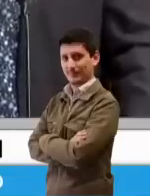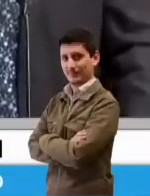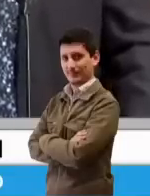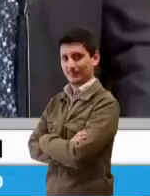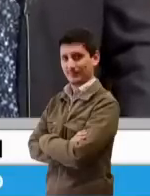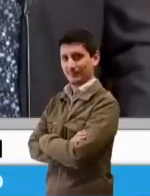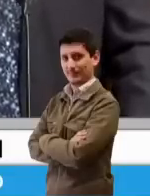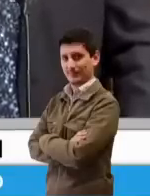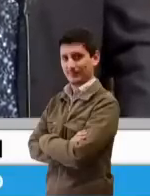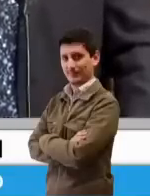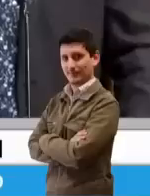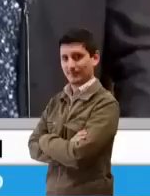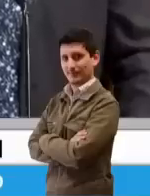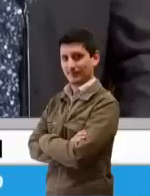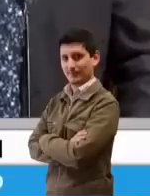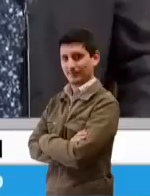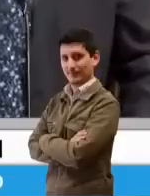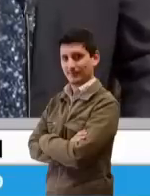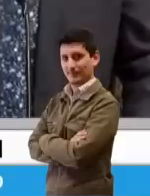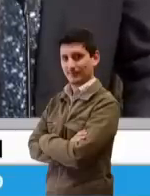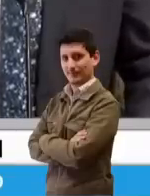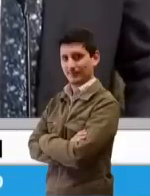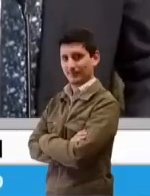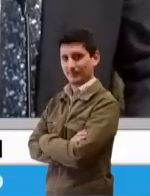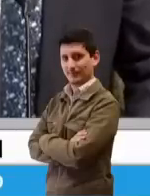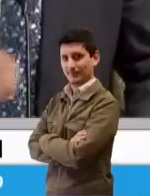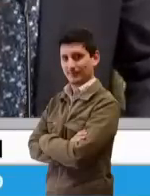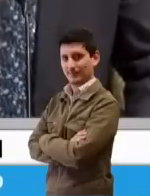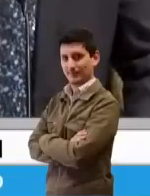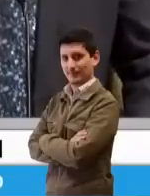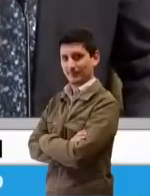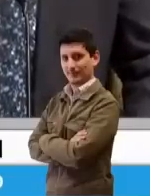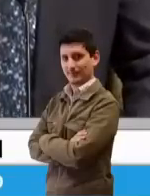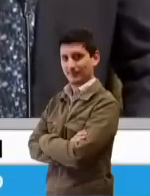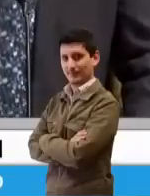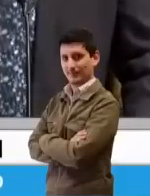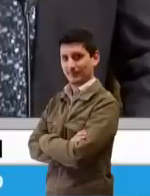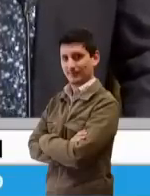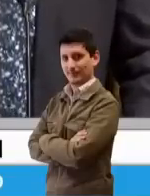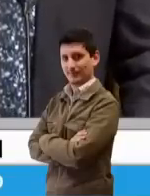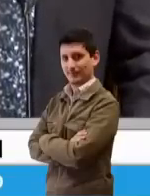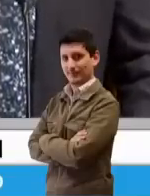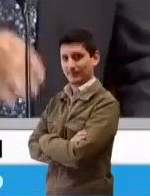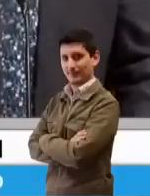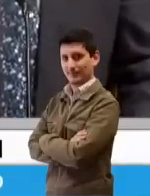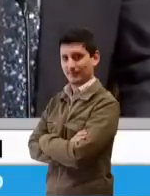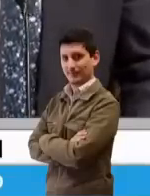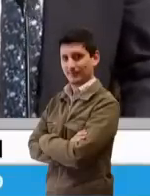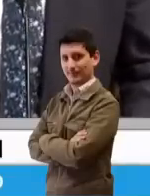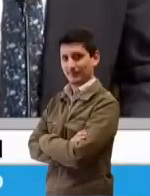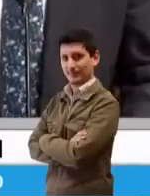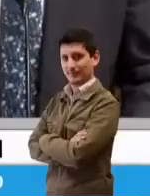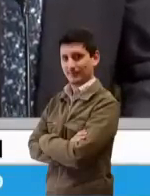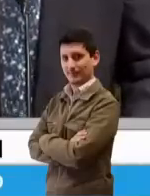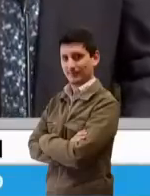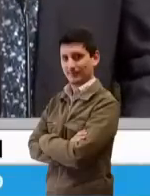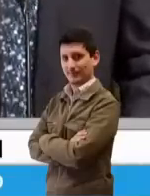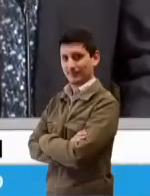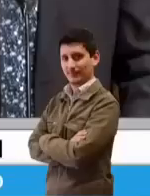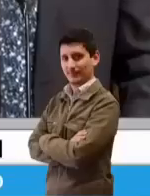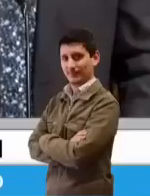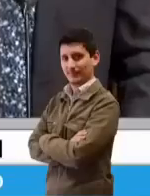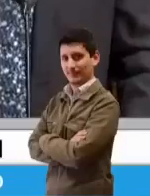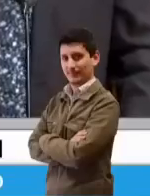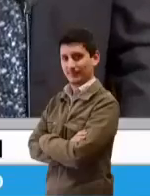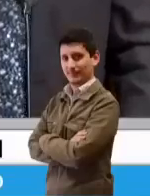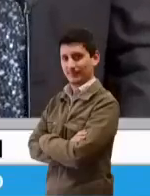no hay, no tiene ideología detrás, pero ¿cómo es eso? Es muy la declaración de ayer fue de un hombre enojado, un hombre